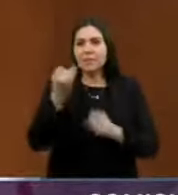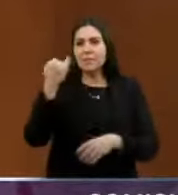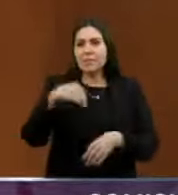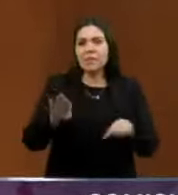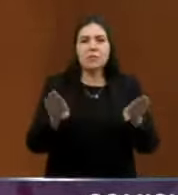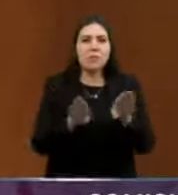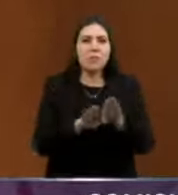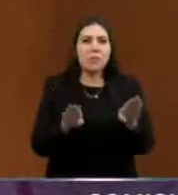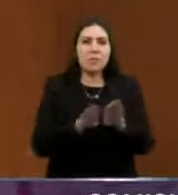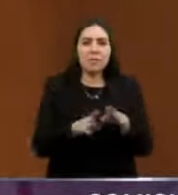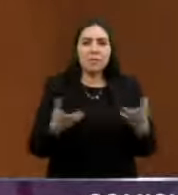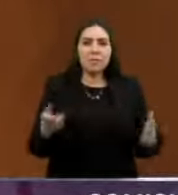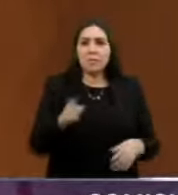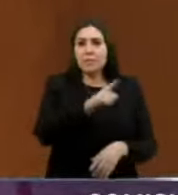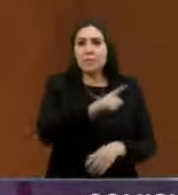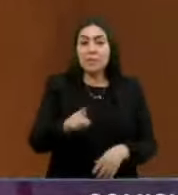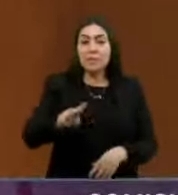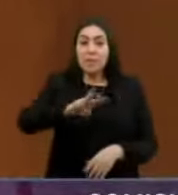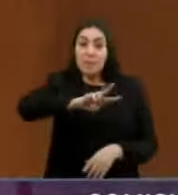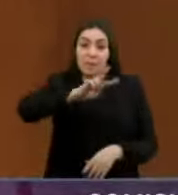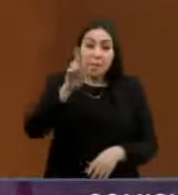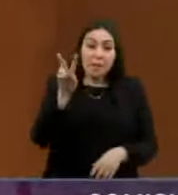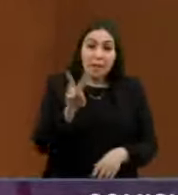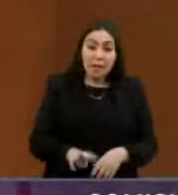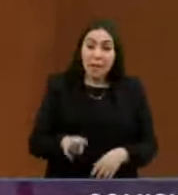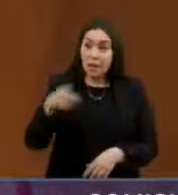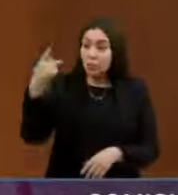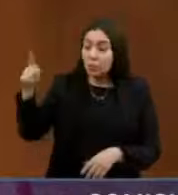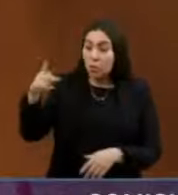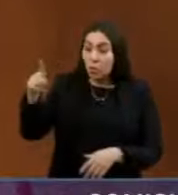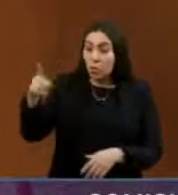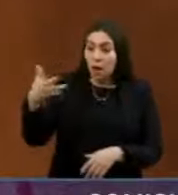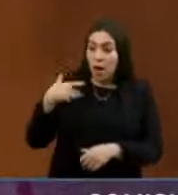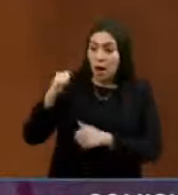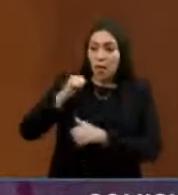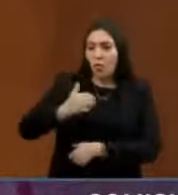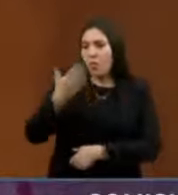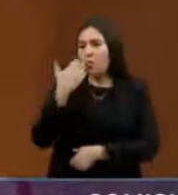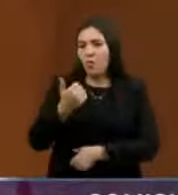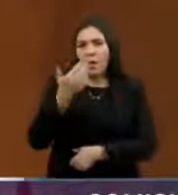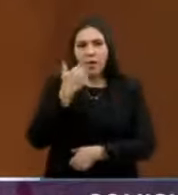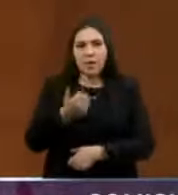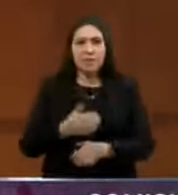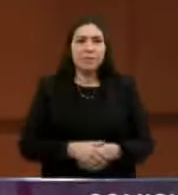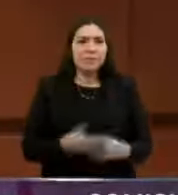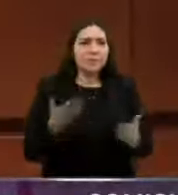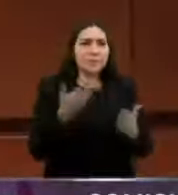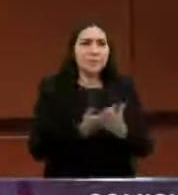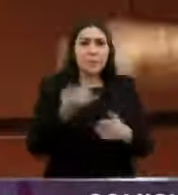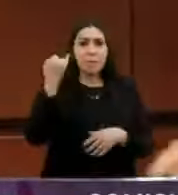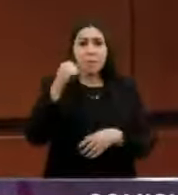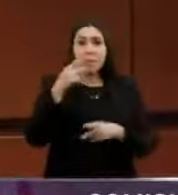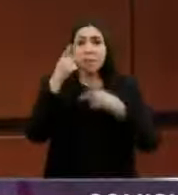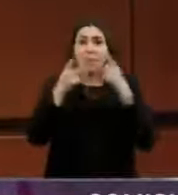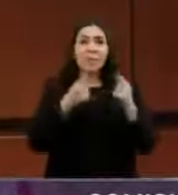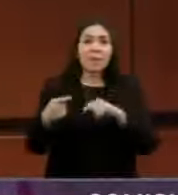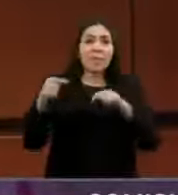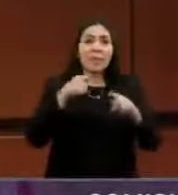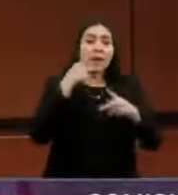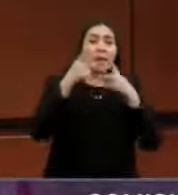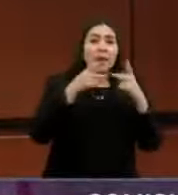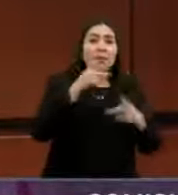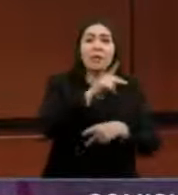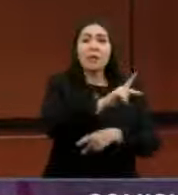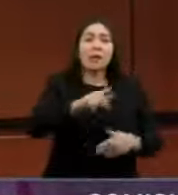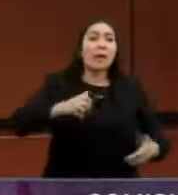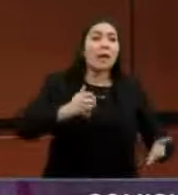tienen la verdad de su lado? ¿Cómo se atreven a venir aquí a decir les ganamos con sus